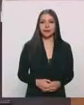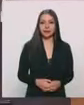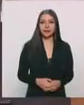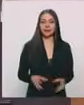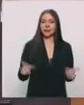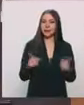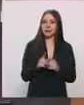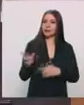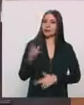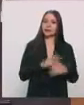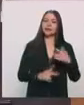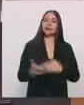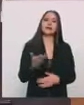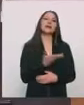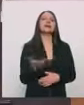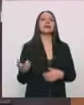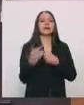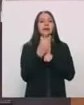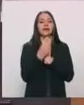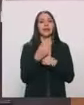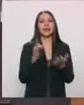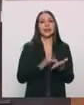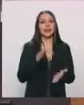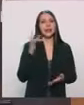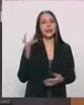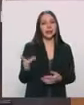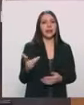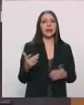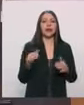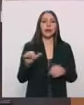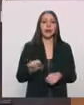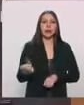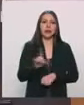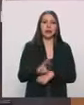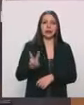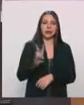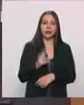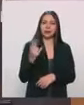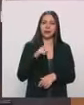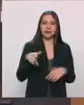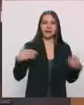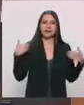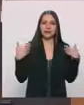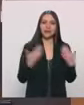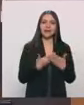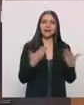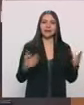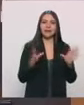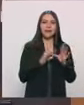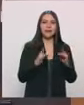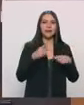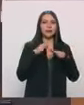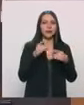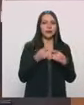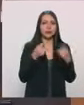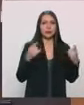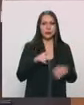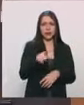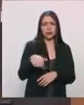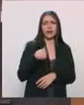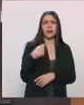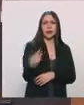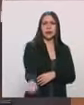Ya estamos de regreso en casa, gracias por continuar con nosotros. Llegó el viernes, hay que disfrutarlo, pero aquí en Historias Paralelas, ustedes saben allá en casita, aquí en el set yo